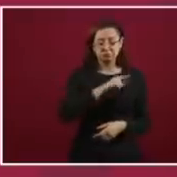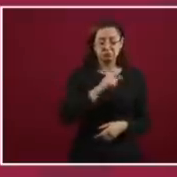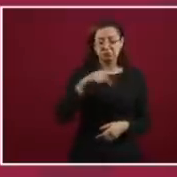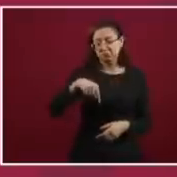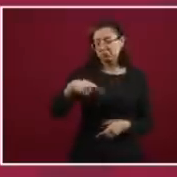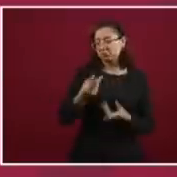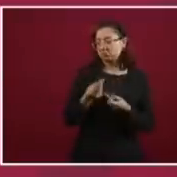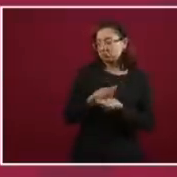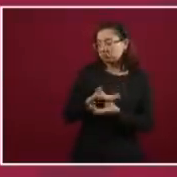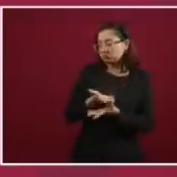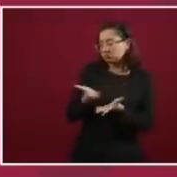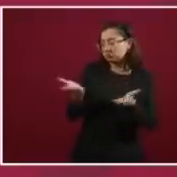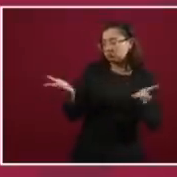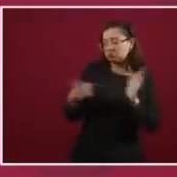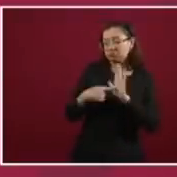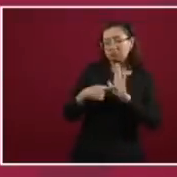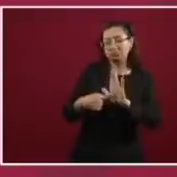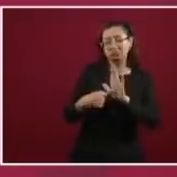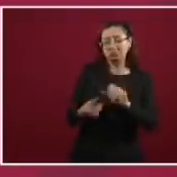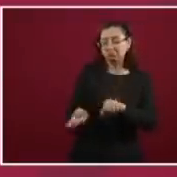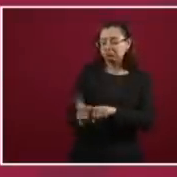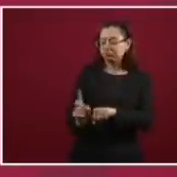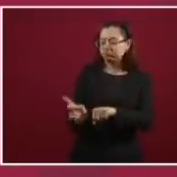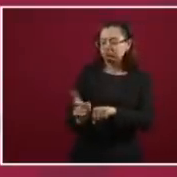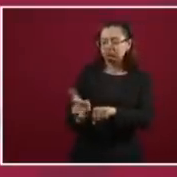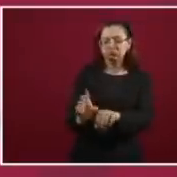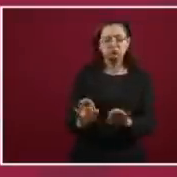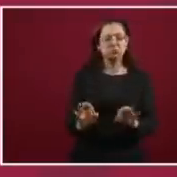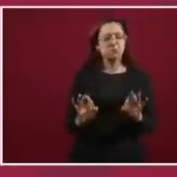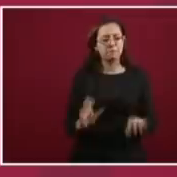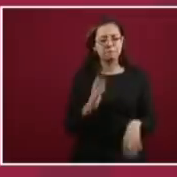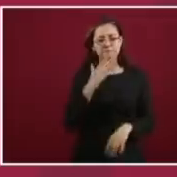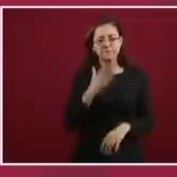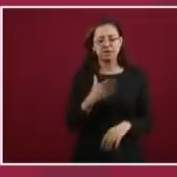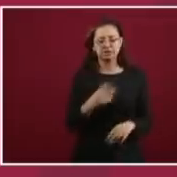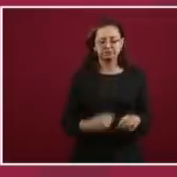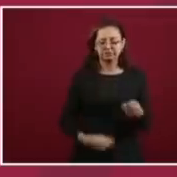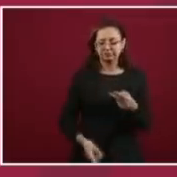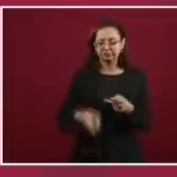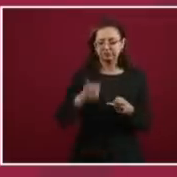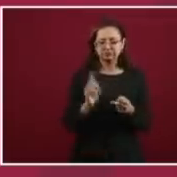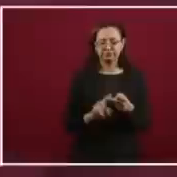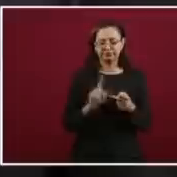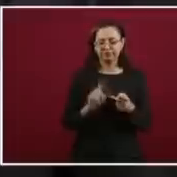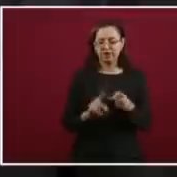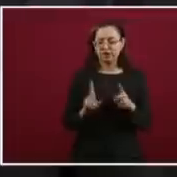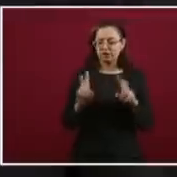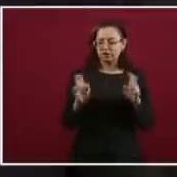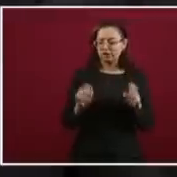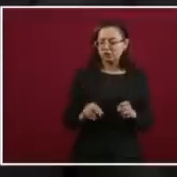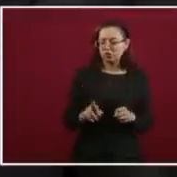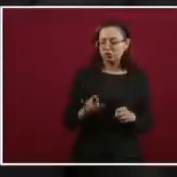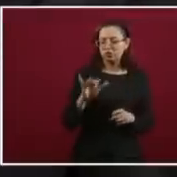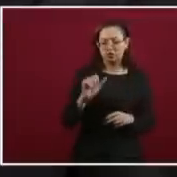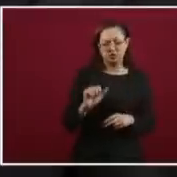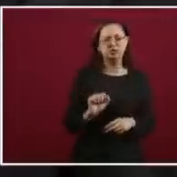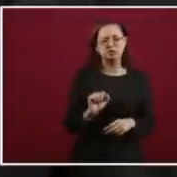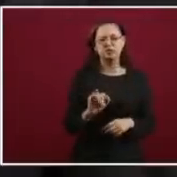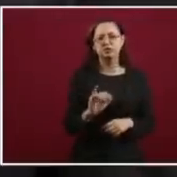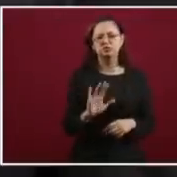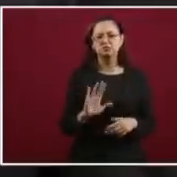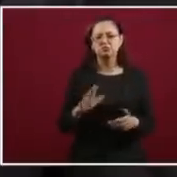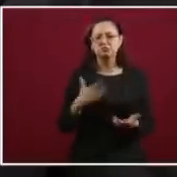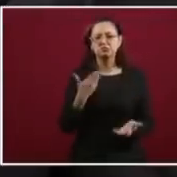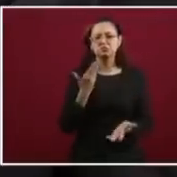reunión todos los días lo otro nuria está planteado